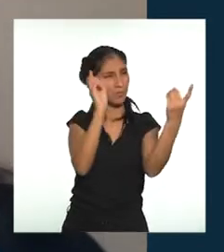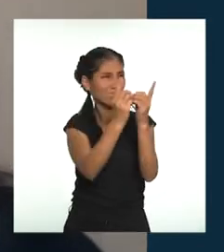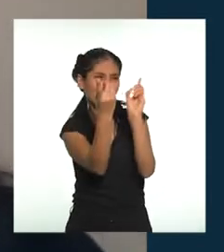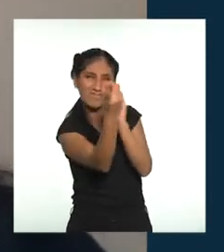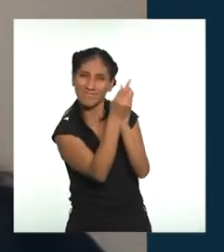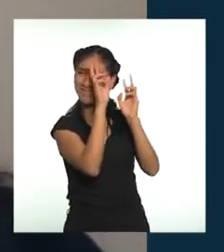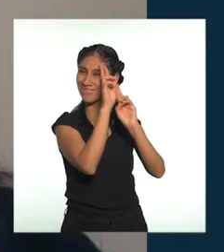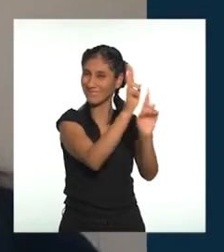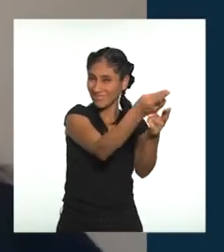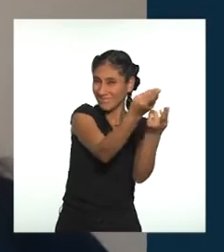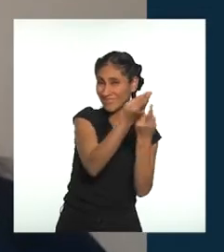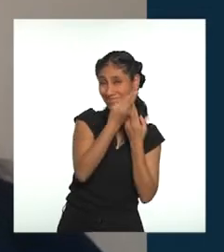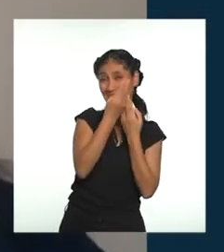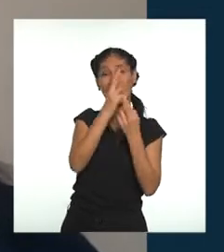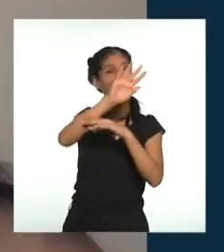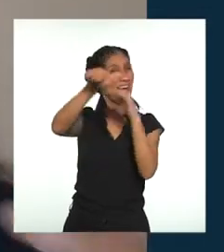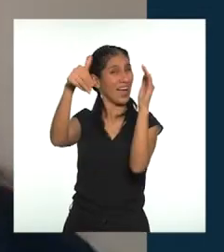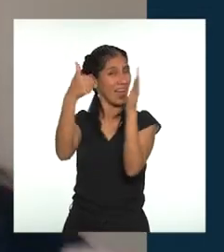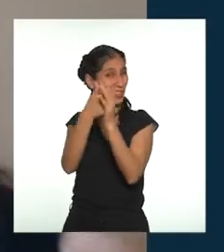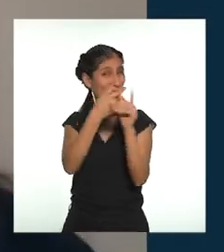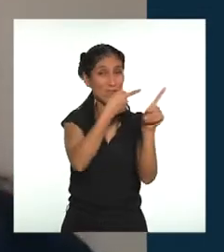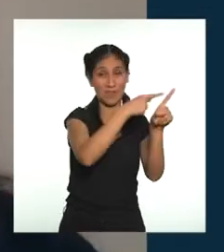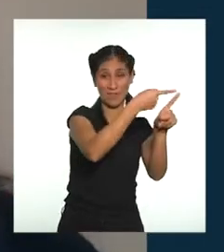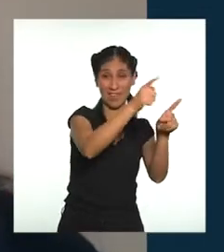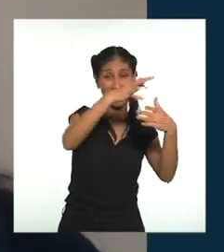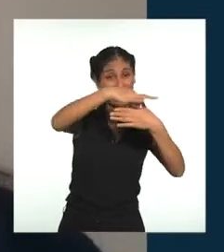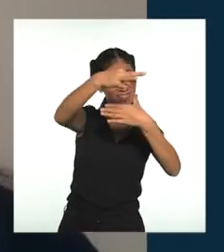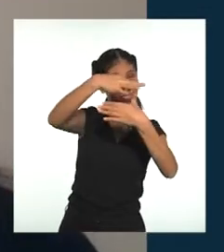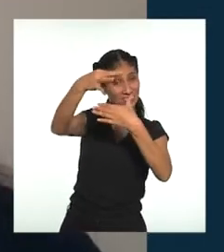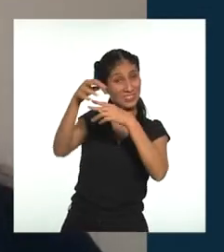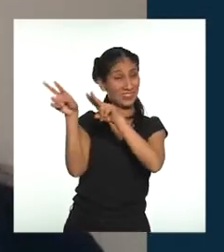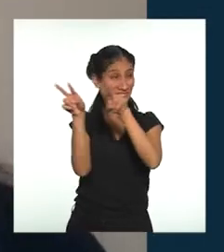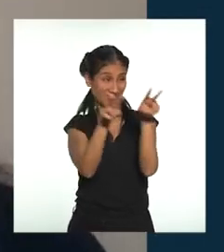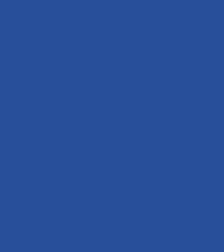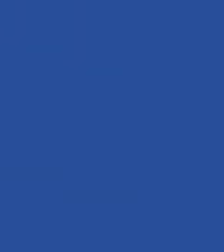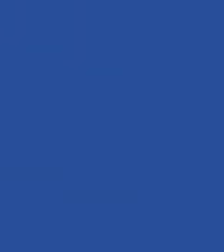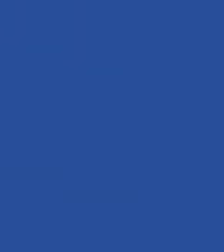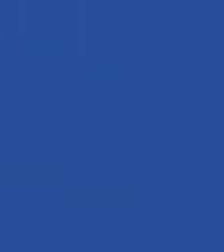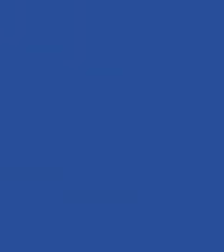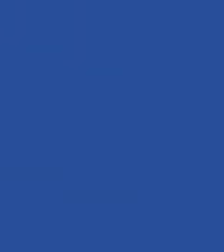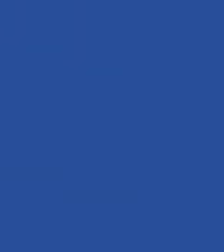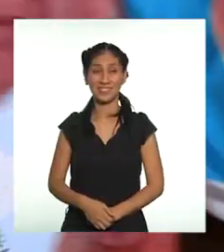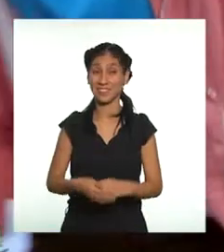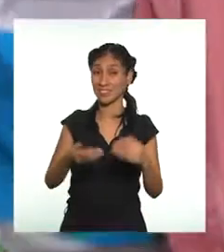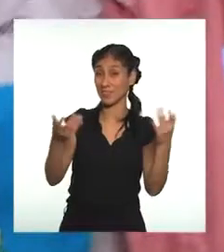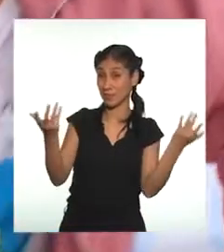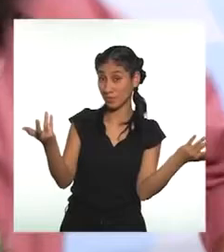también respetando a los diversos pueblos indígenas que existimos en el Perú.